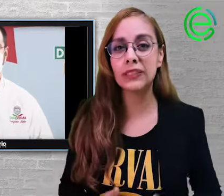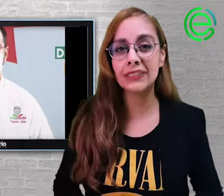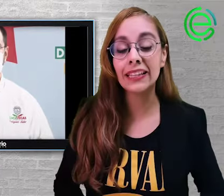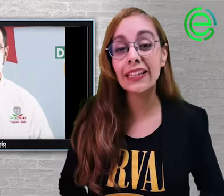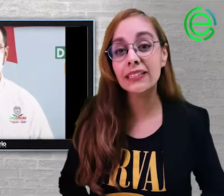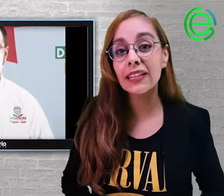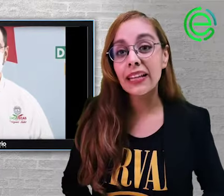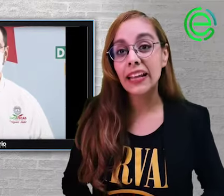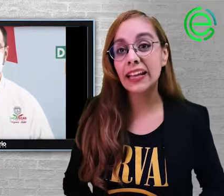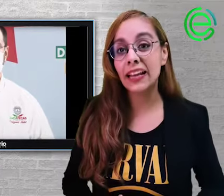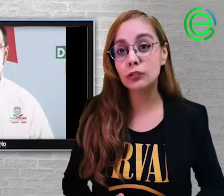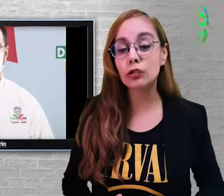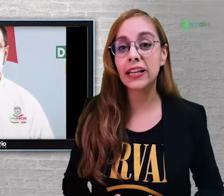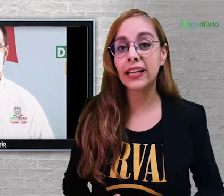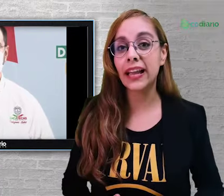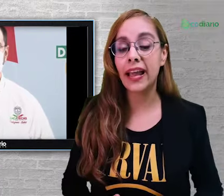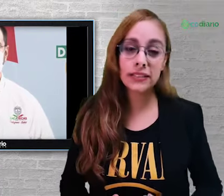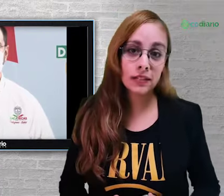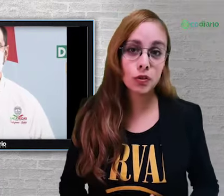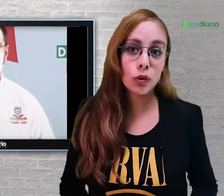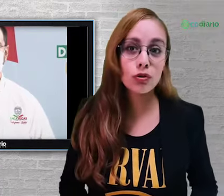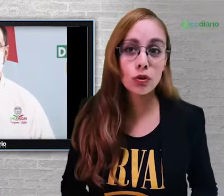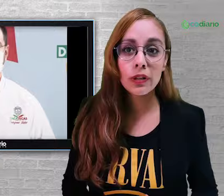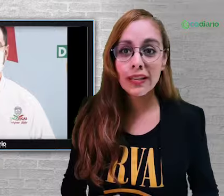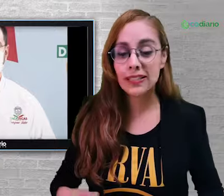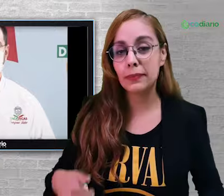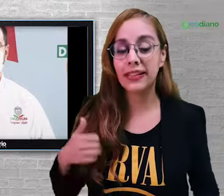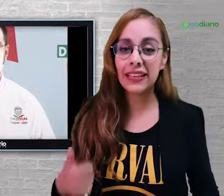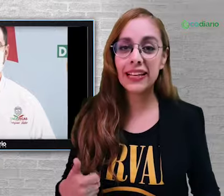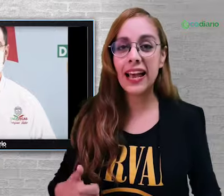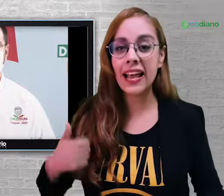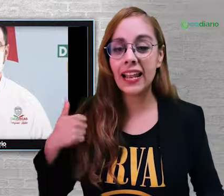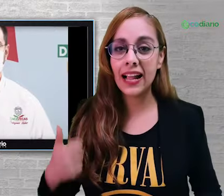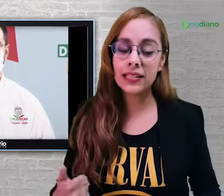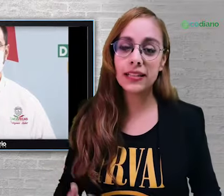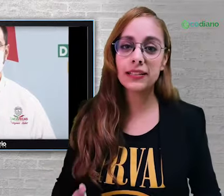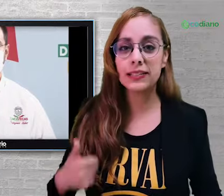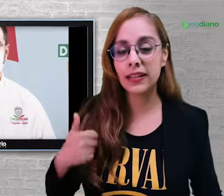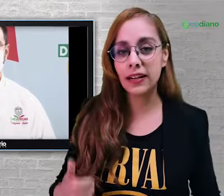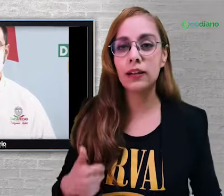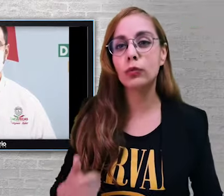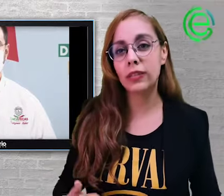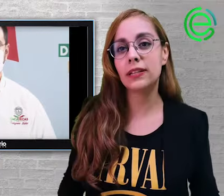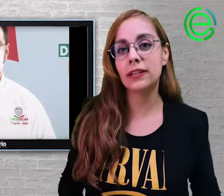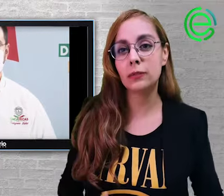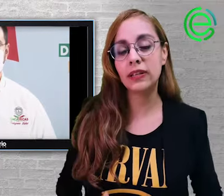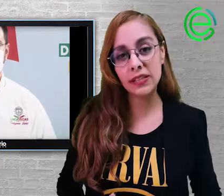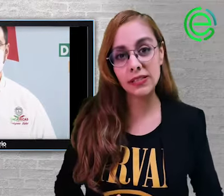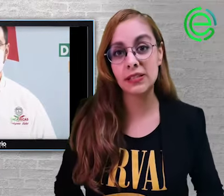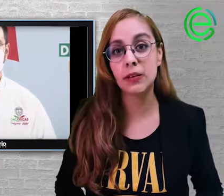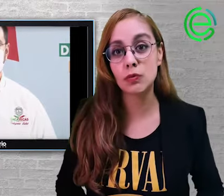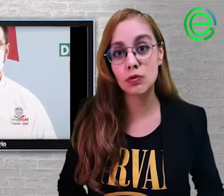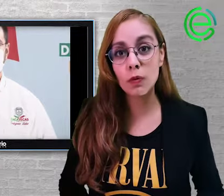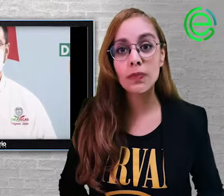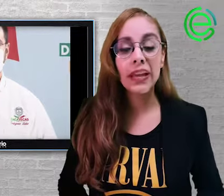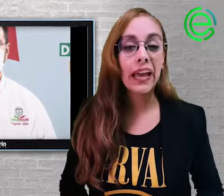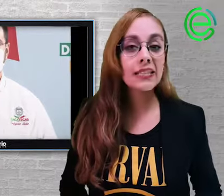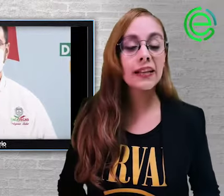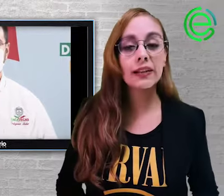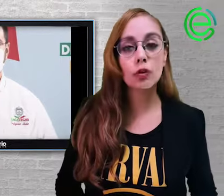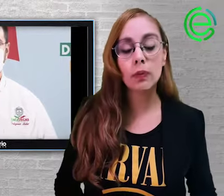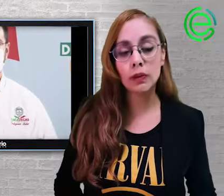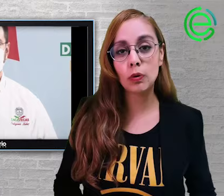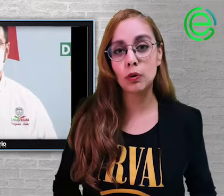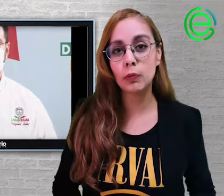próximos 15 días. En caso de que esta situación se mantenga a la alza, serán algunas de las medidas que se anunció.